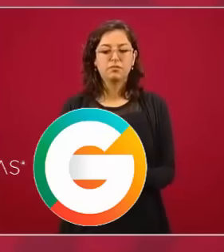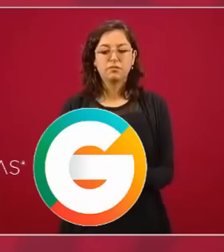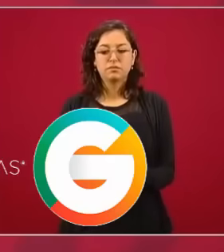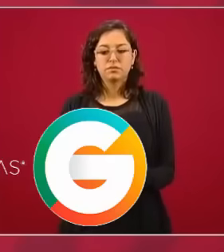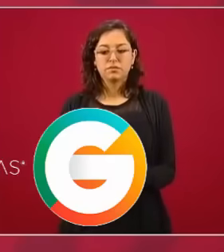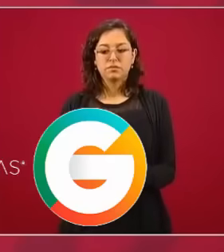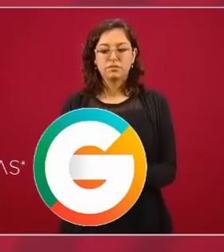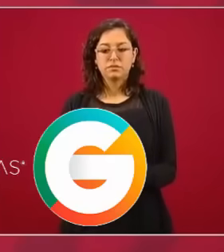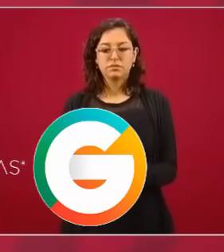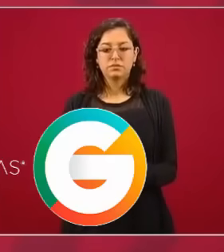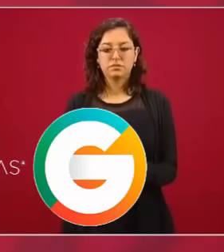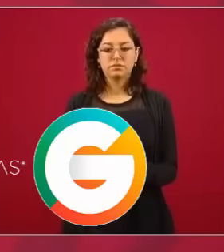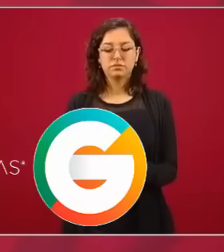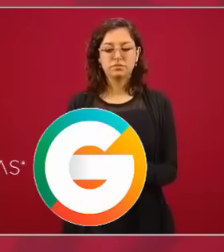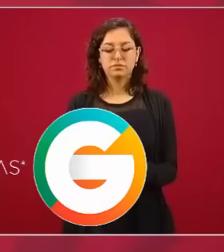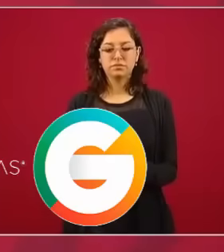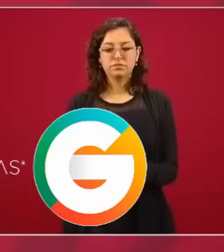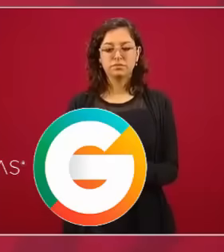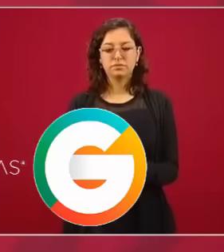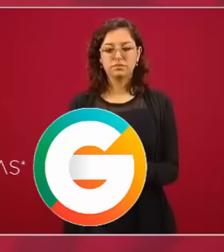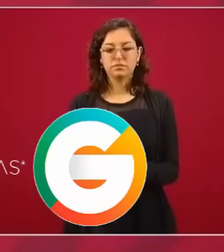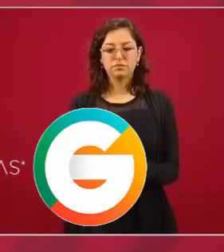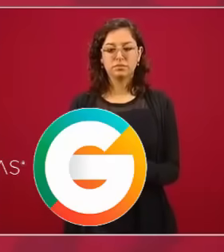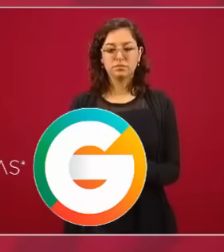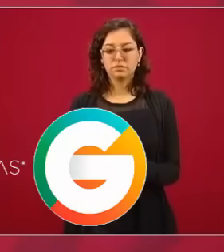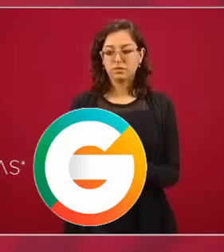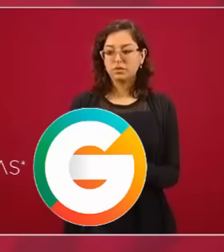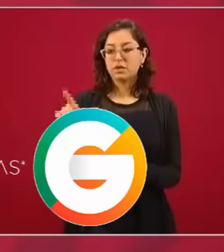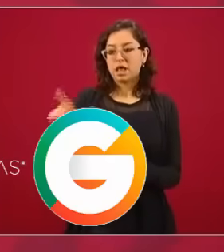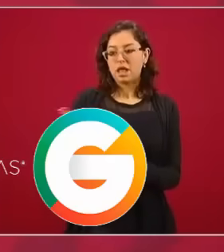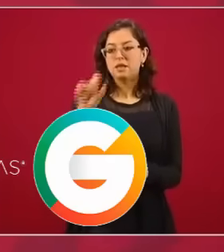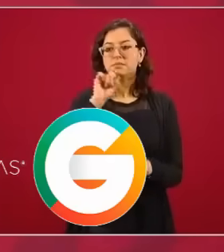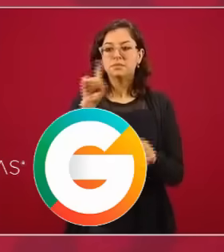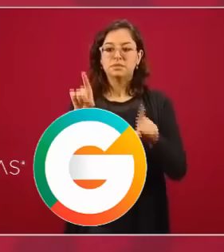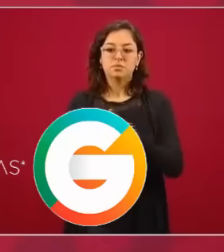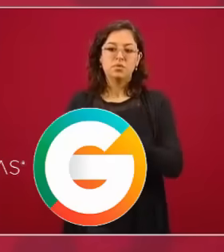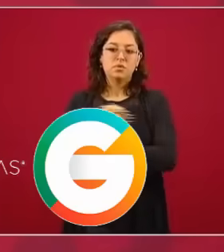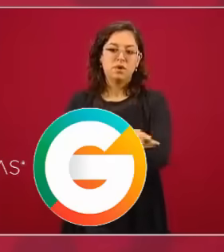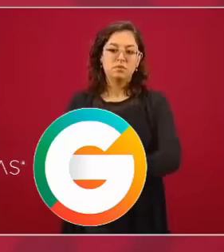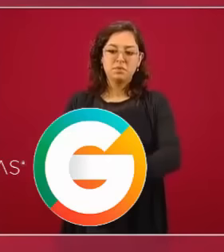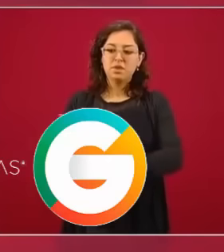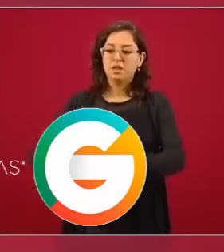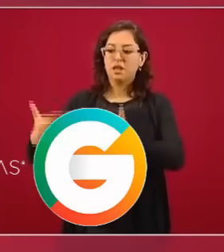es familiar del general Felipe Ángeles,